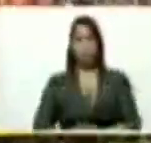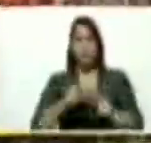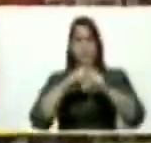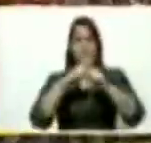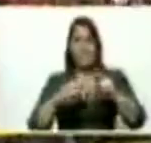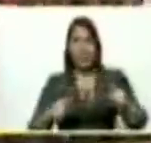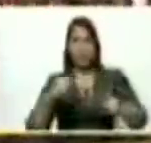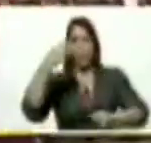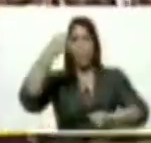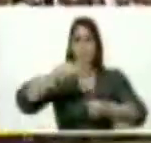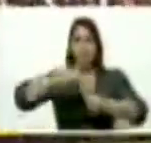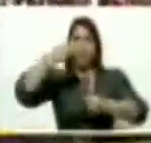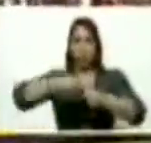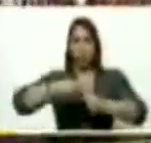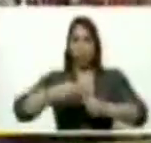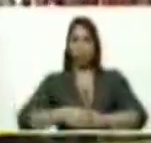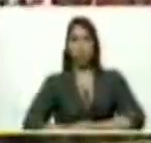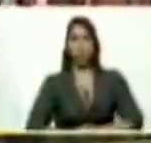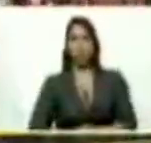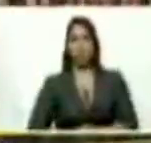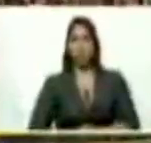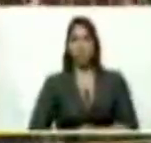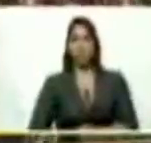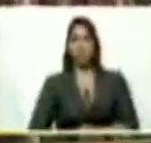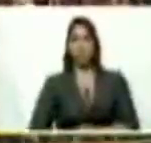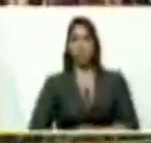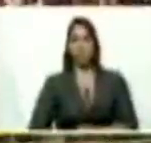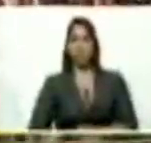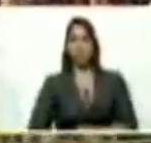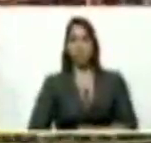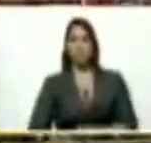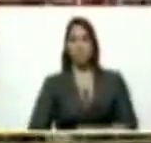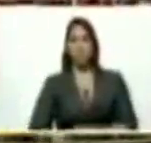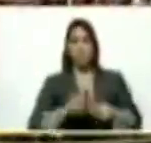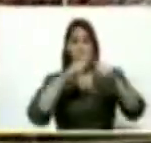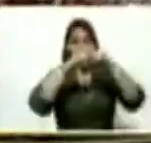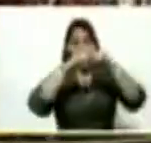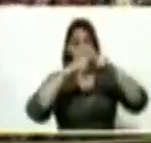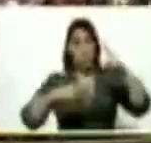252.64, lo que significa que el salario mínimo sería de bolívares